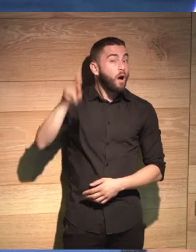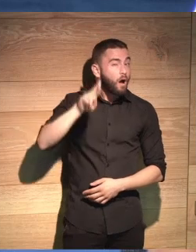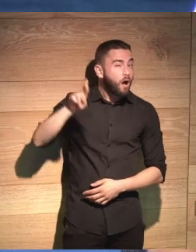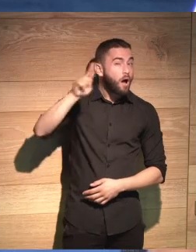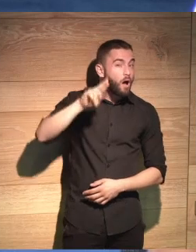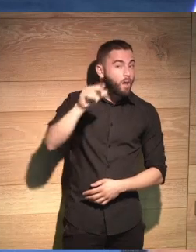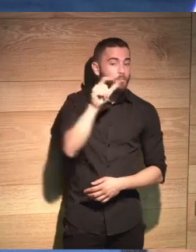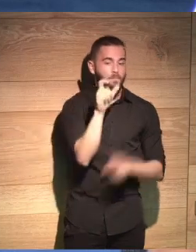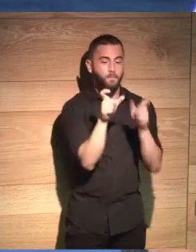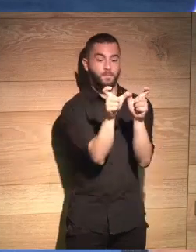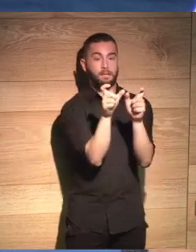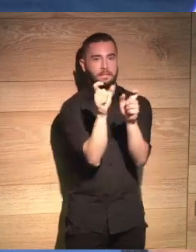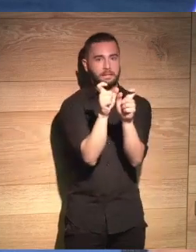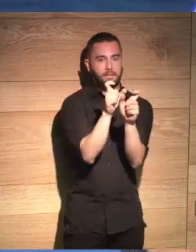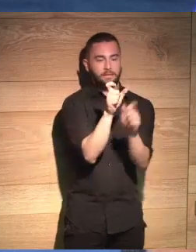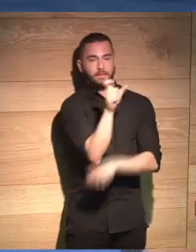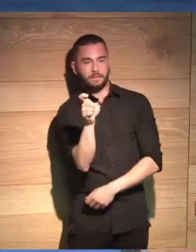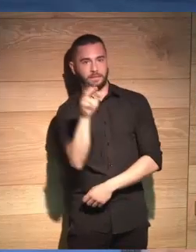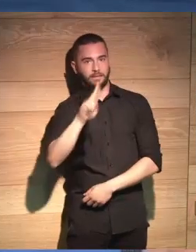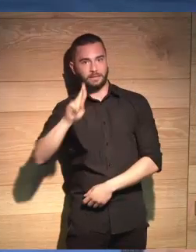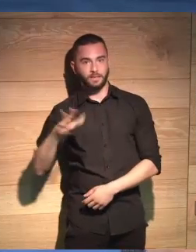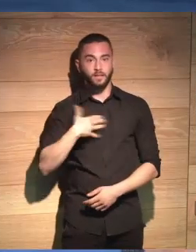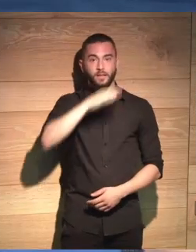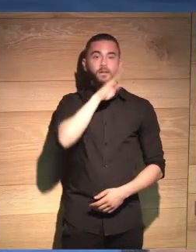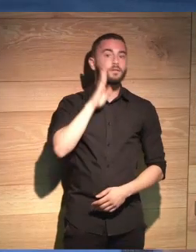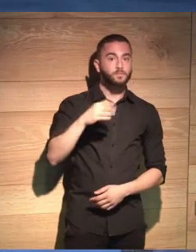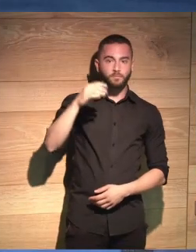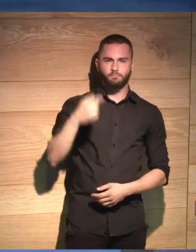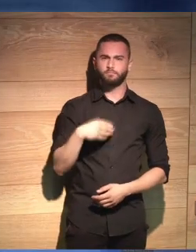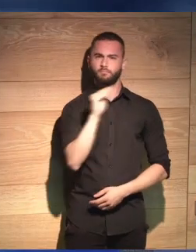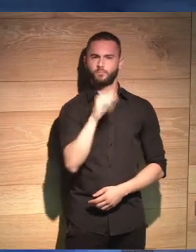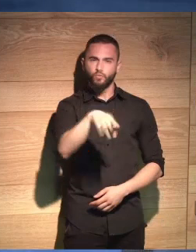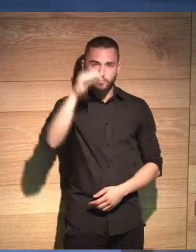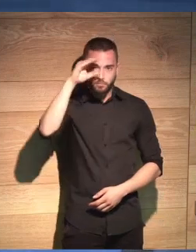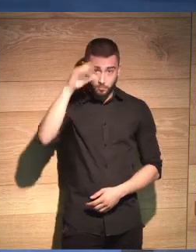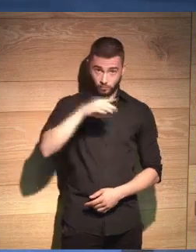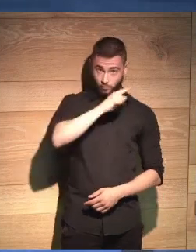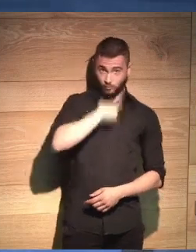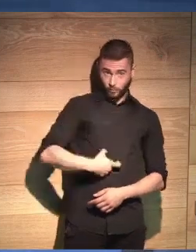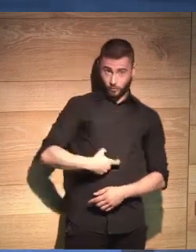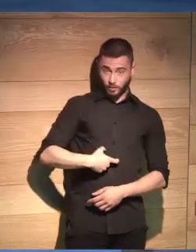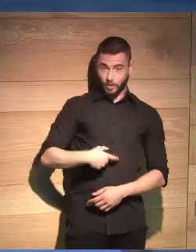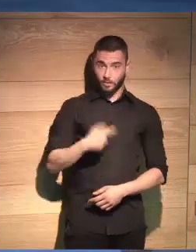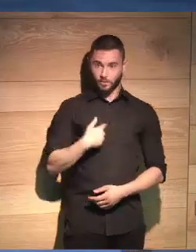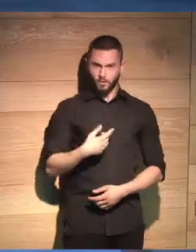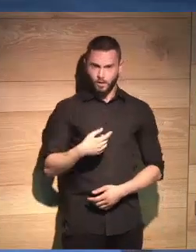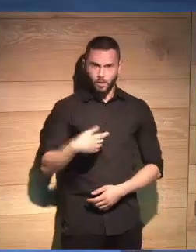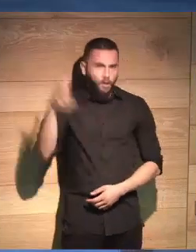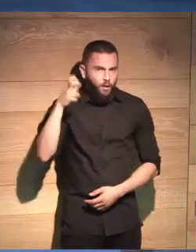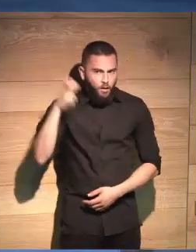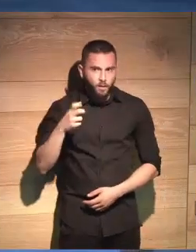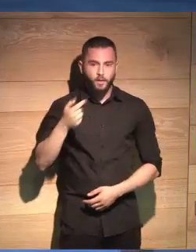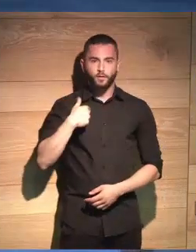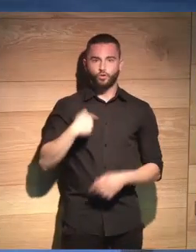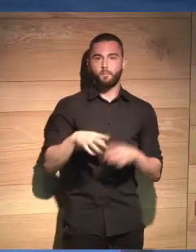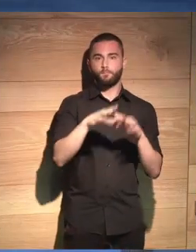ónimo. Mamá gritó ¿me oyes? Y la montaña le regresó oyes, oyes, oyes. Así que yo grité soy